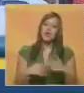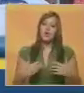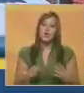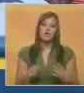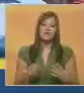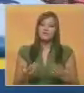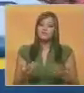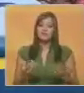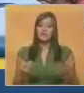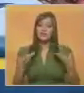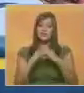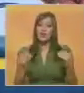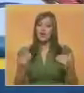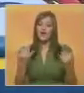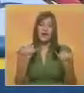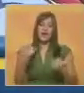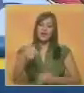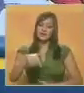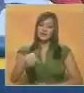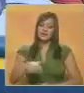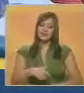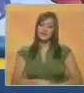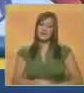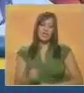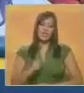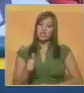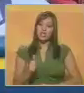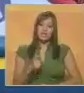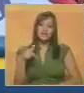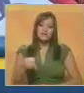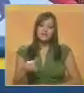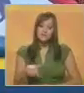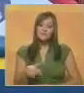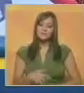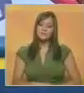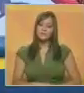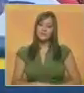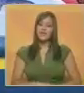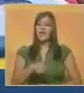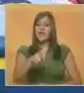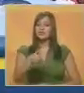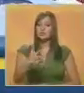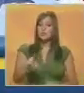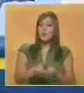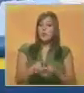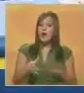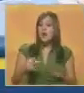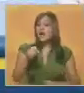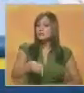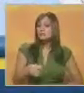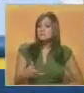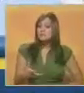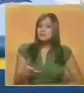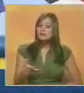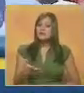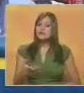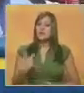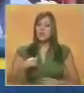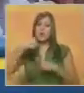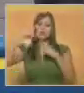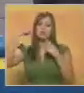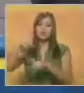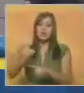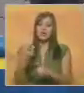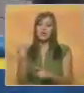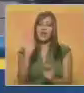de toda clase de demás de manera y aquí en esta zona esto parece que aquí fuera tierra de nadie pues